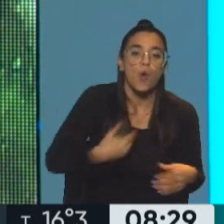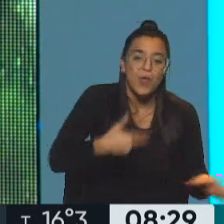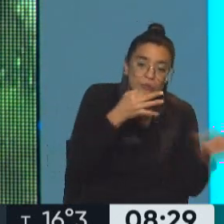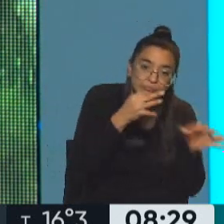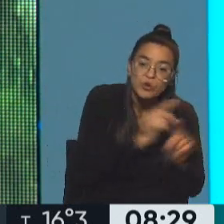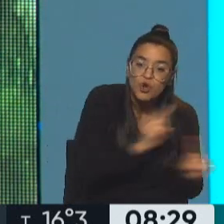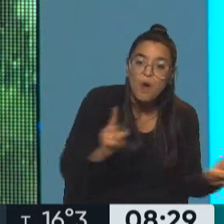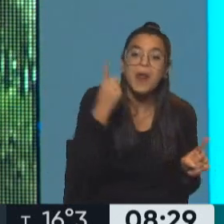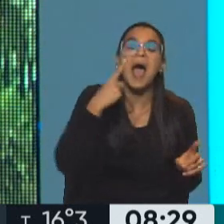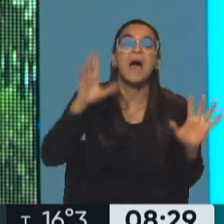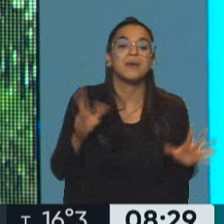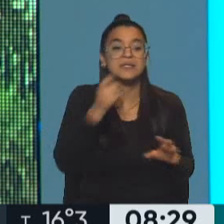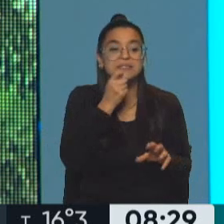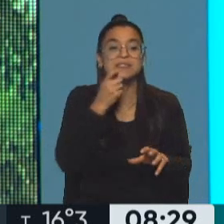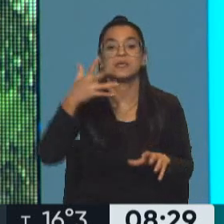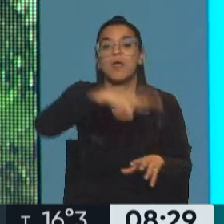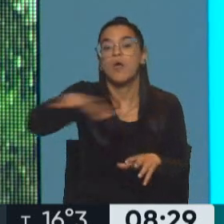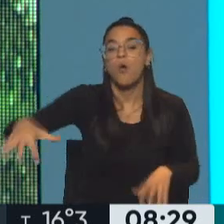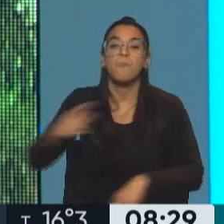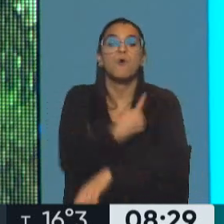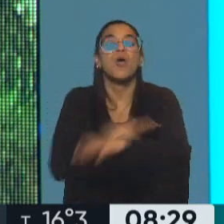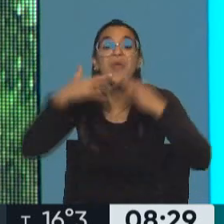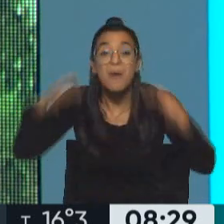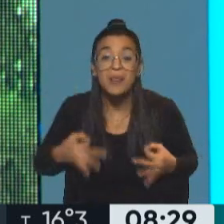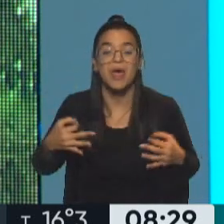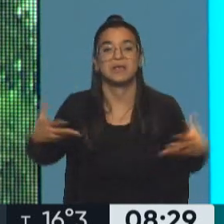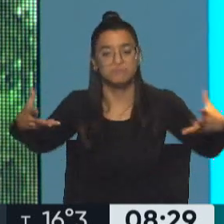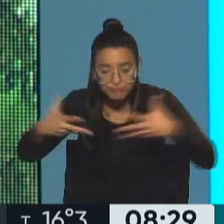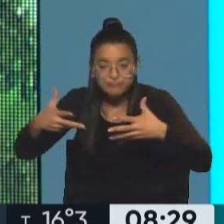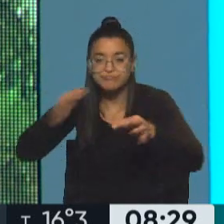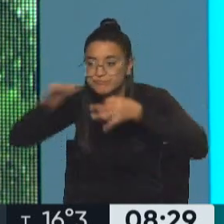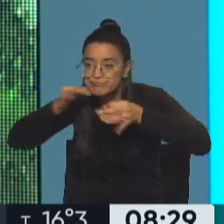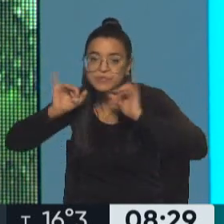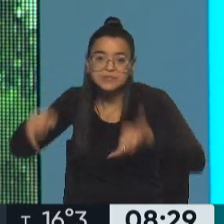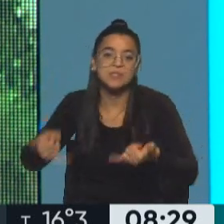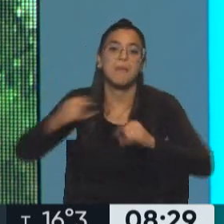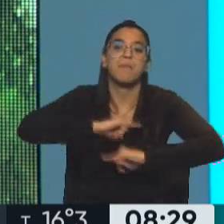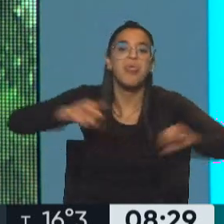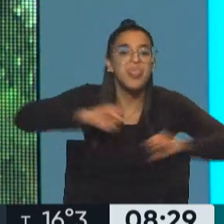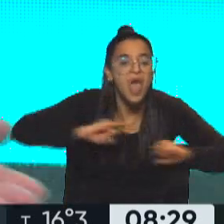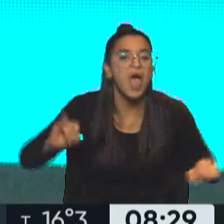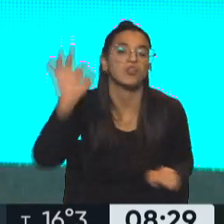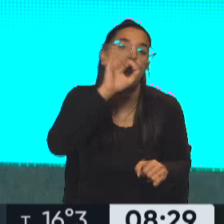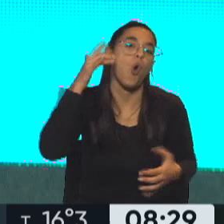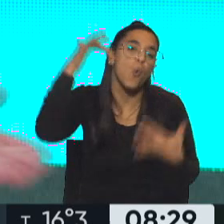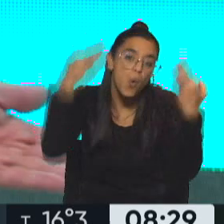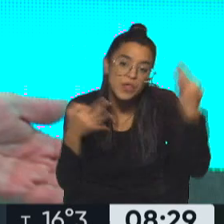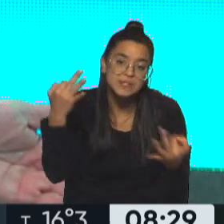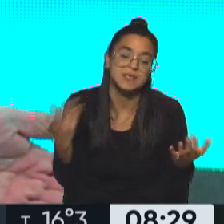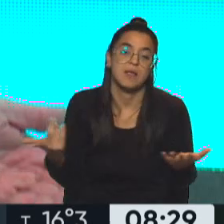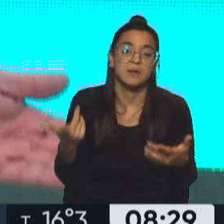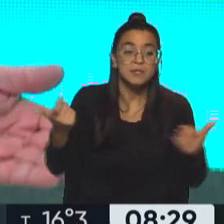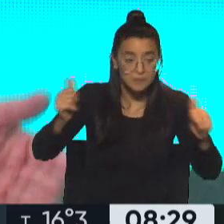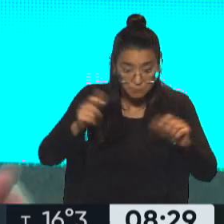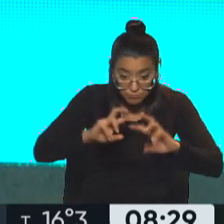pero hay que ver si se sientan con los factores de poder, con los poderes reales. Digo, poderes mediáticos, poderes judiciales. Si se sientan para mejorar las cosas, que